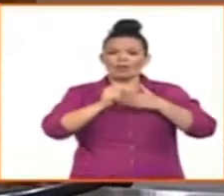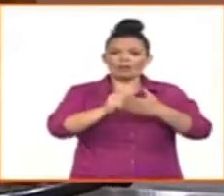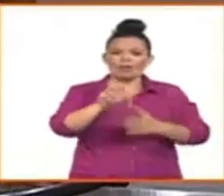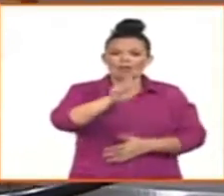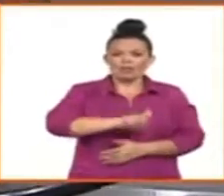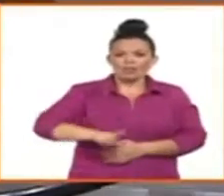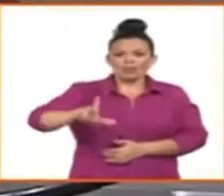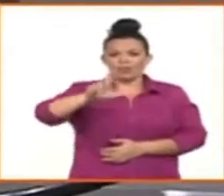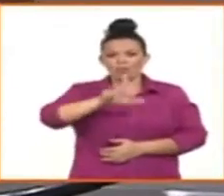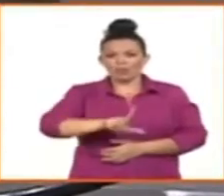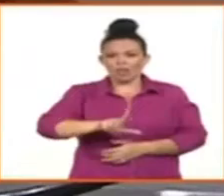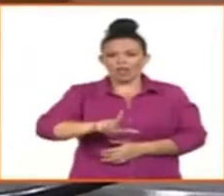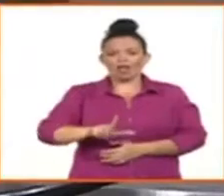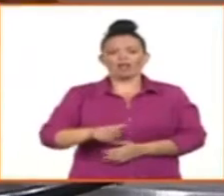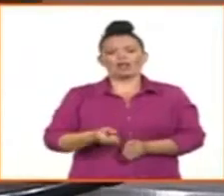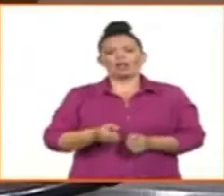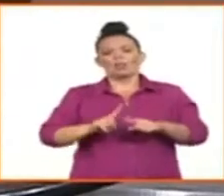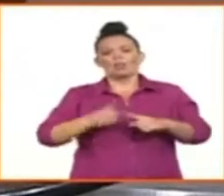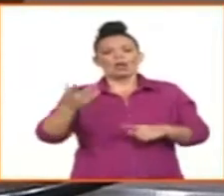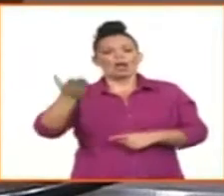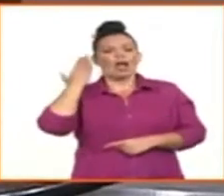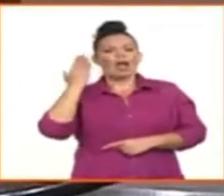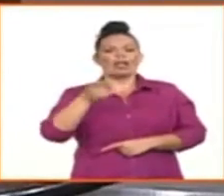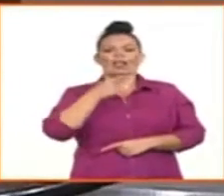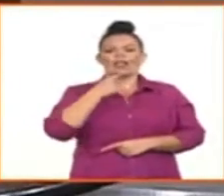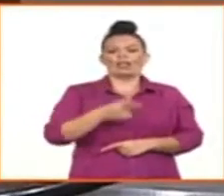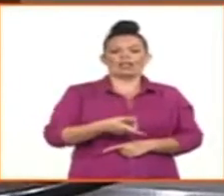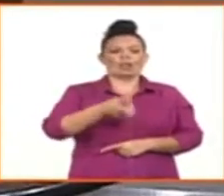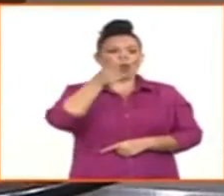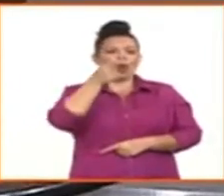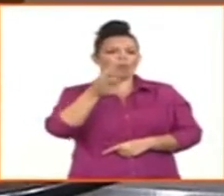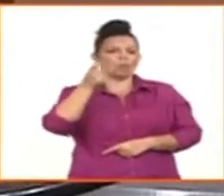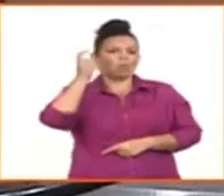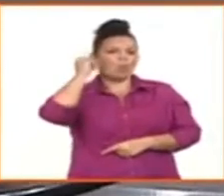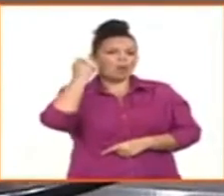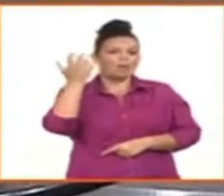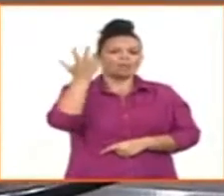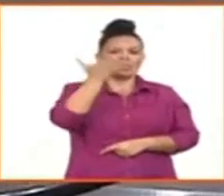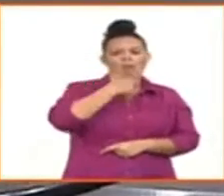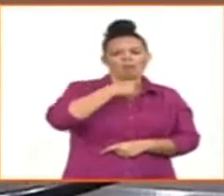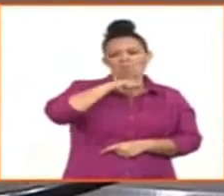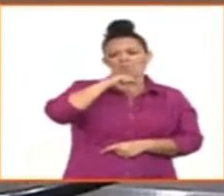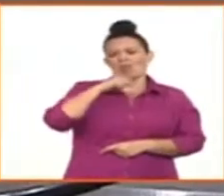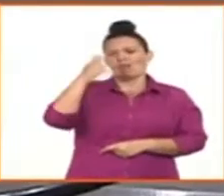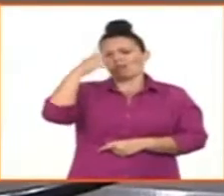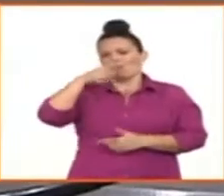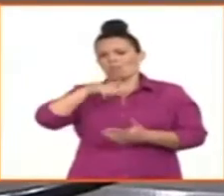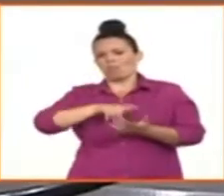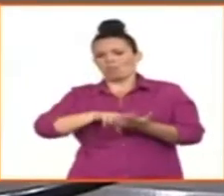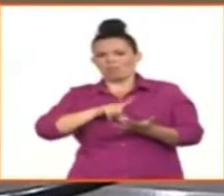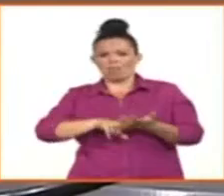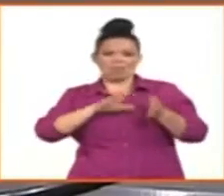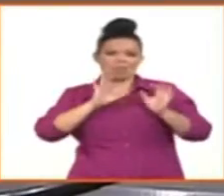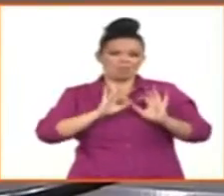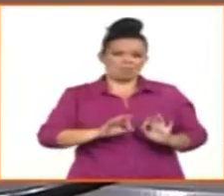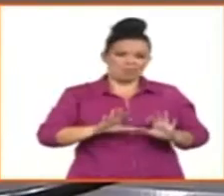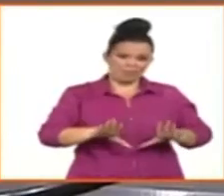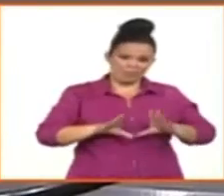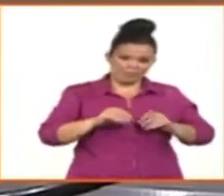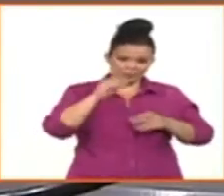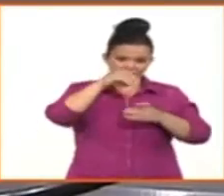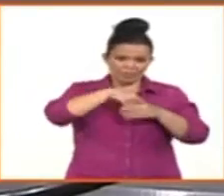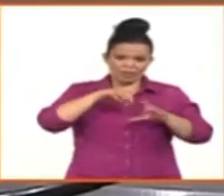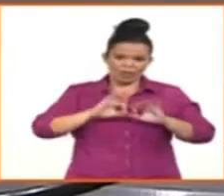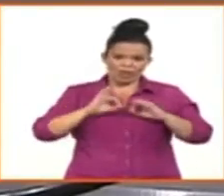ser hombre a mujer como se expresa es el madre o ser padre y cómo se reconocen las funciones de la familia todo eso